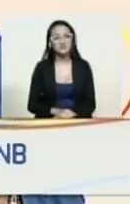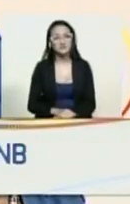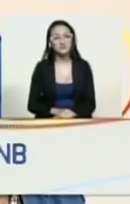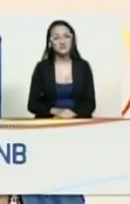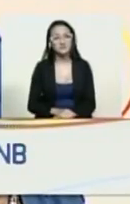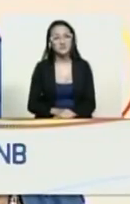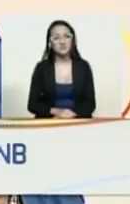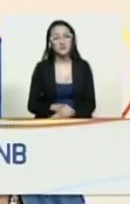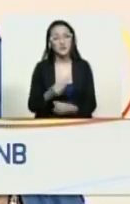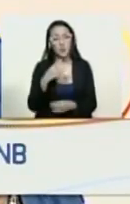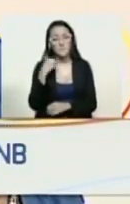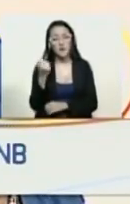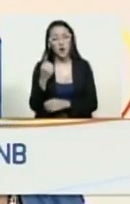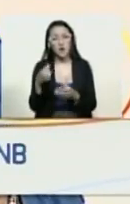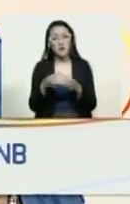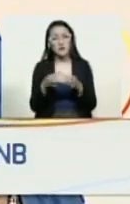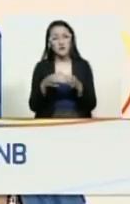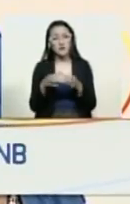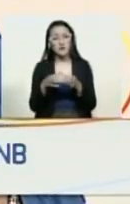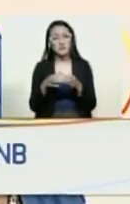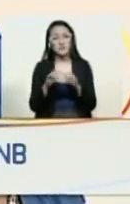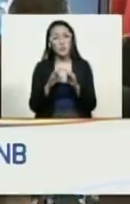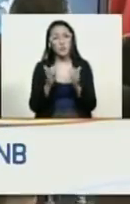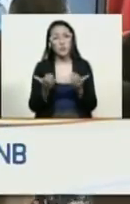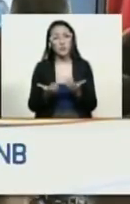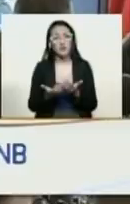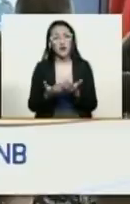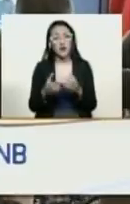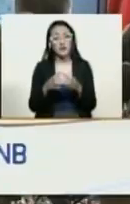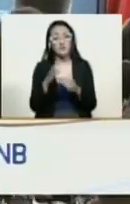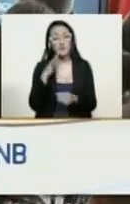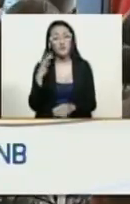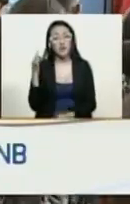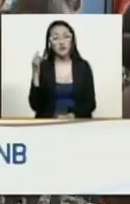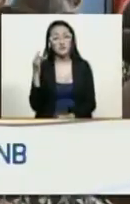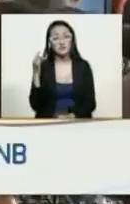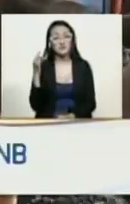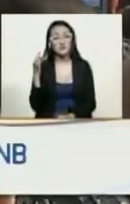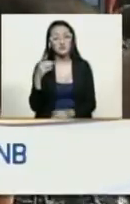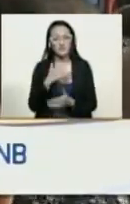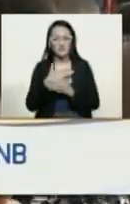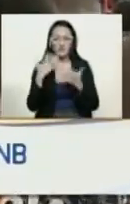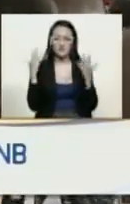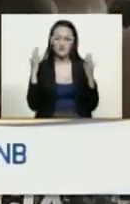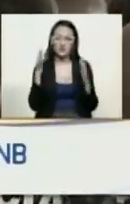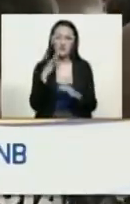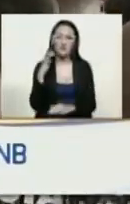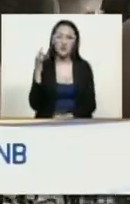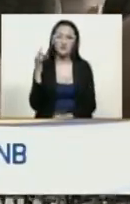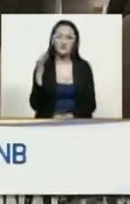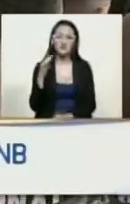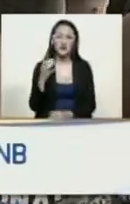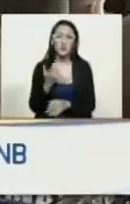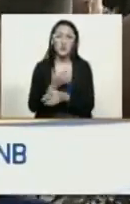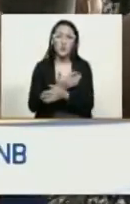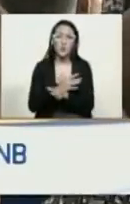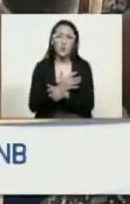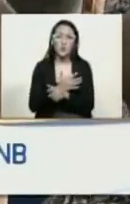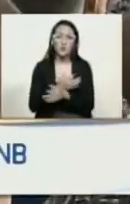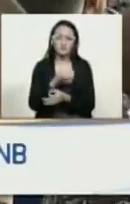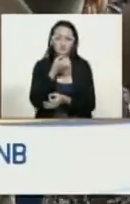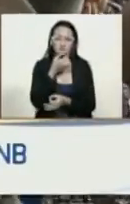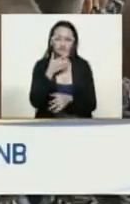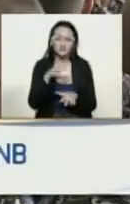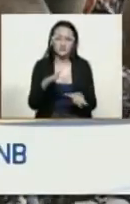de cómo uno de los mejores equipos que se ha visto en mundial alguno, el equipo de Francia, al cual felicito, jugó muy